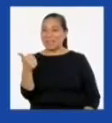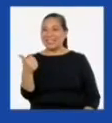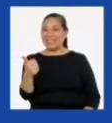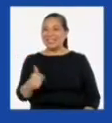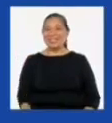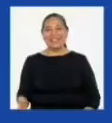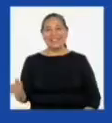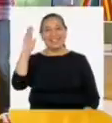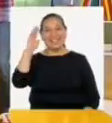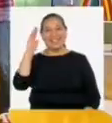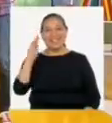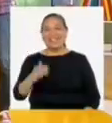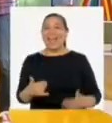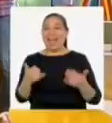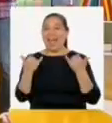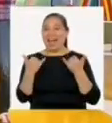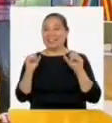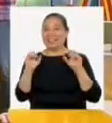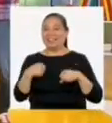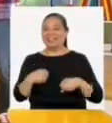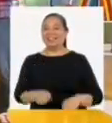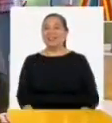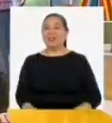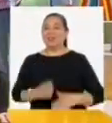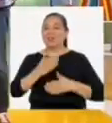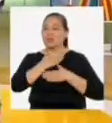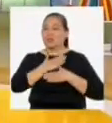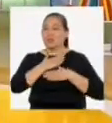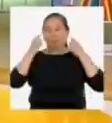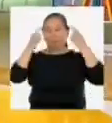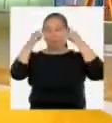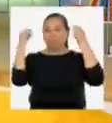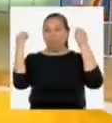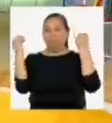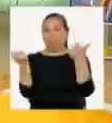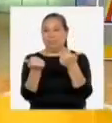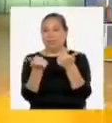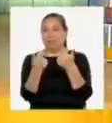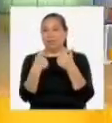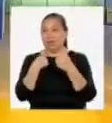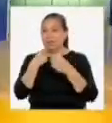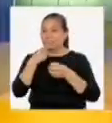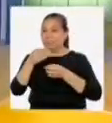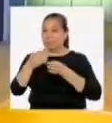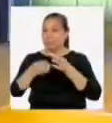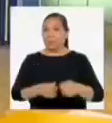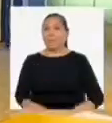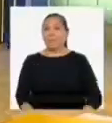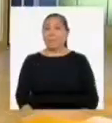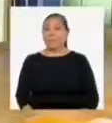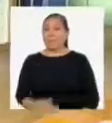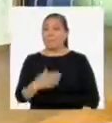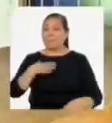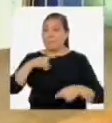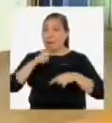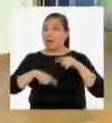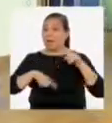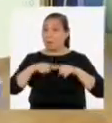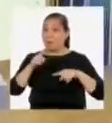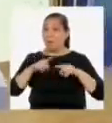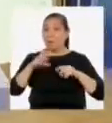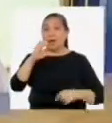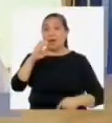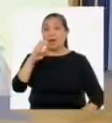próxima. Ahora sí, con el cuerpo y la mente activados, les cuento. A mi prima Cristina siempre